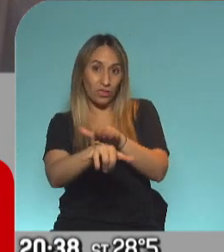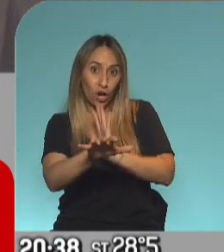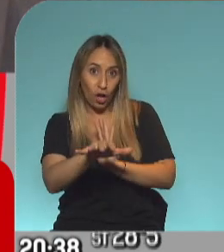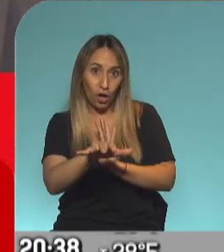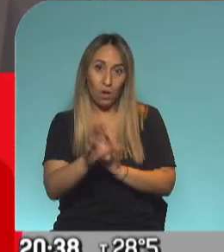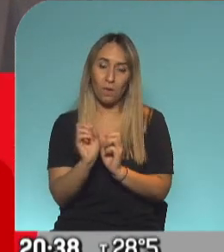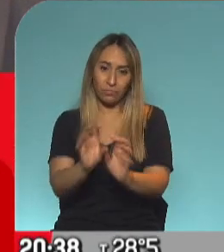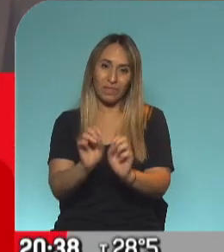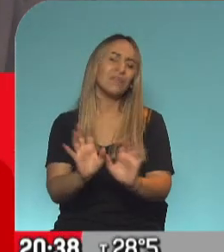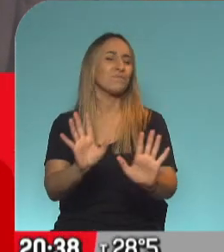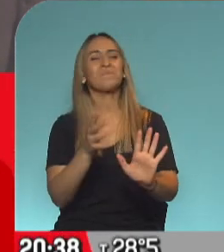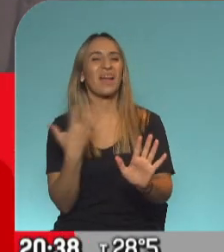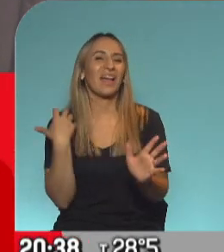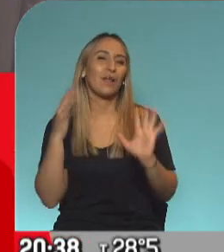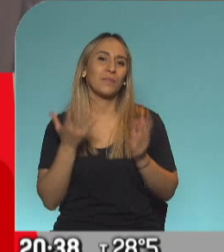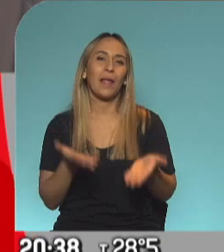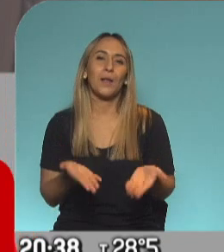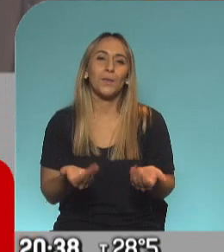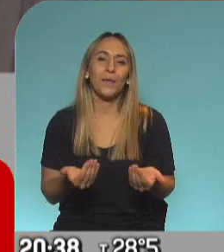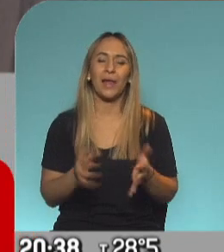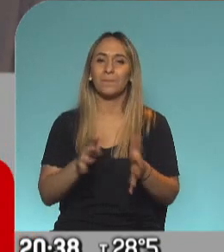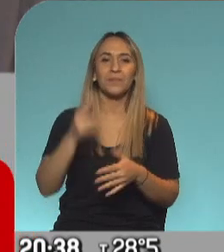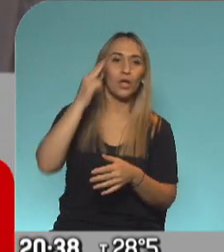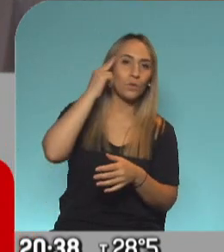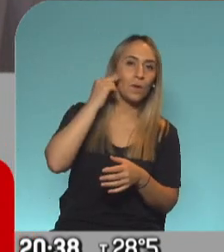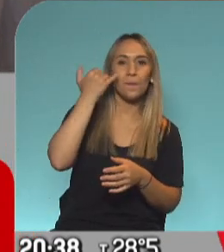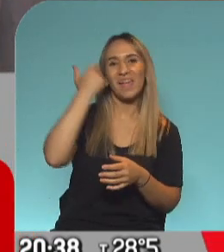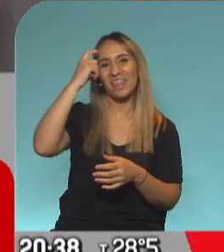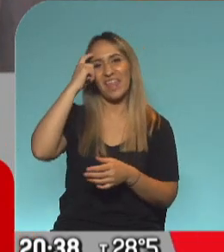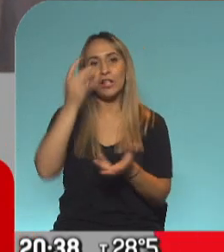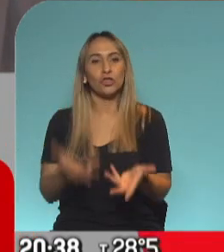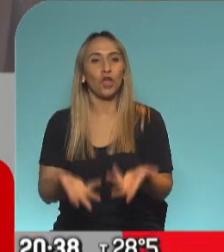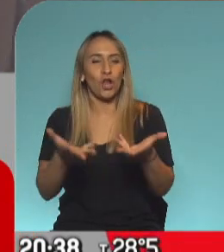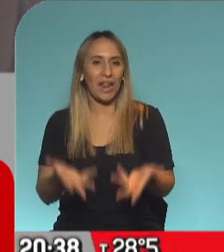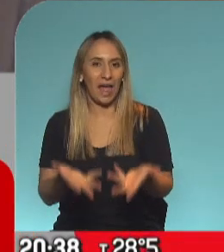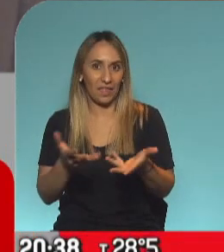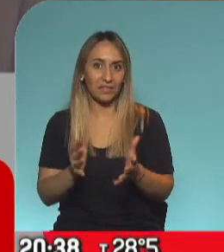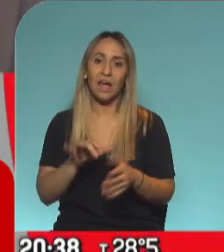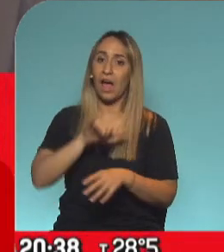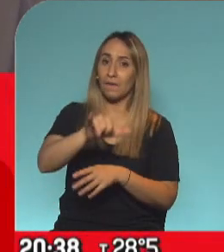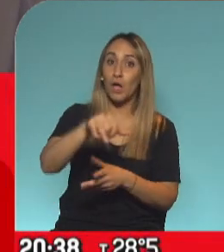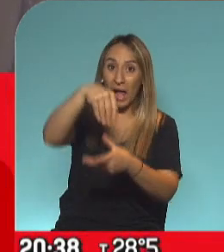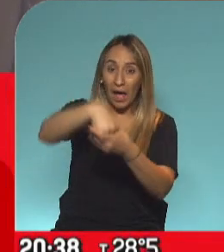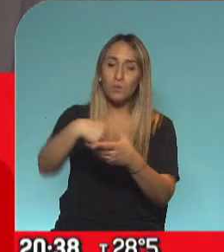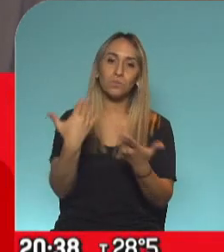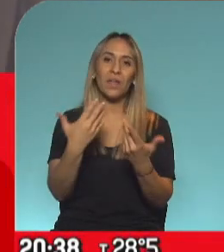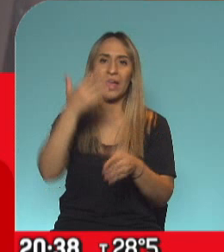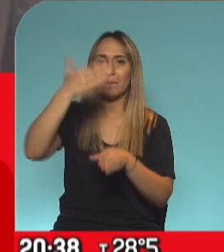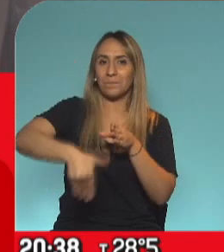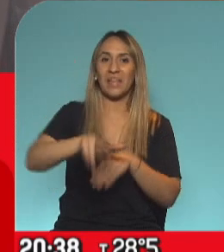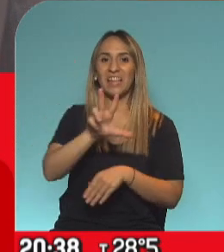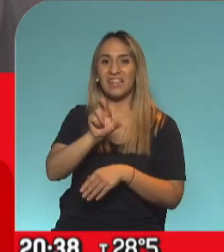Sí, en general son livianas, es decir, esto es entre 9 y 10 toneladas. El avión puede llevar 30